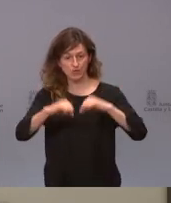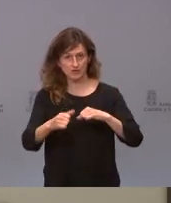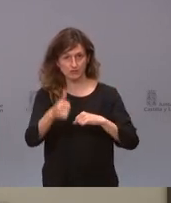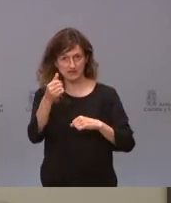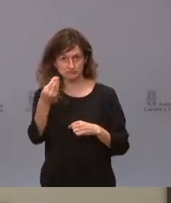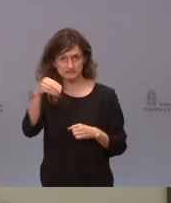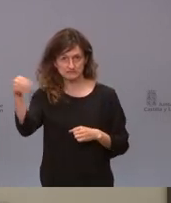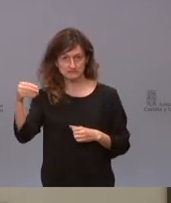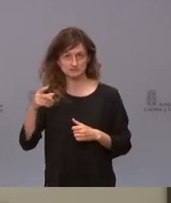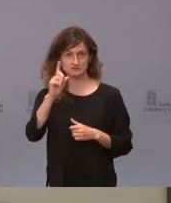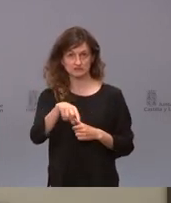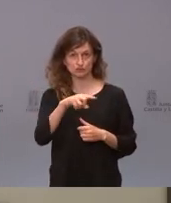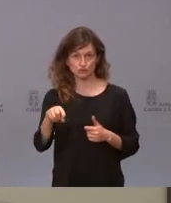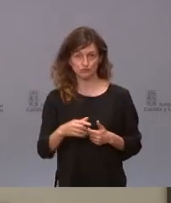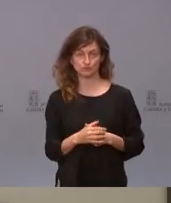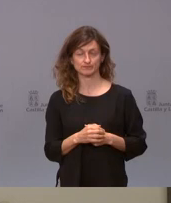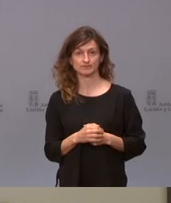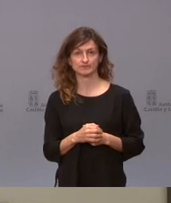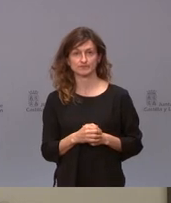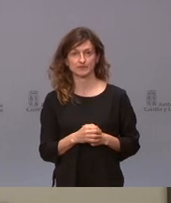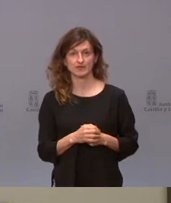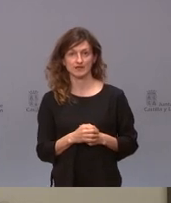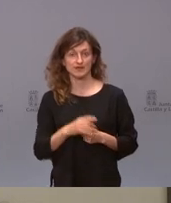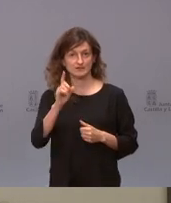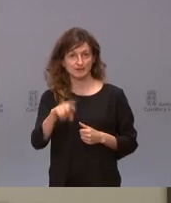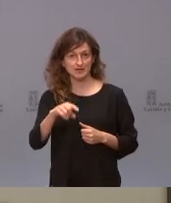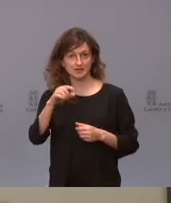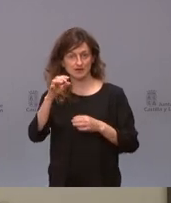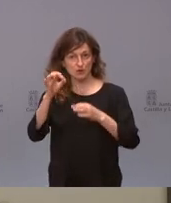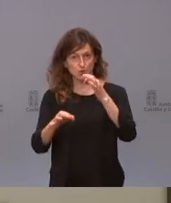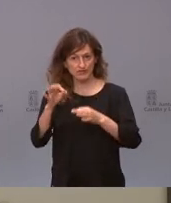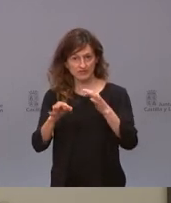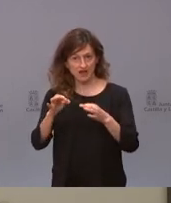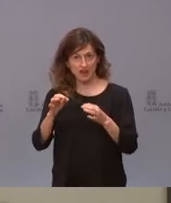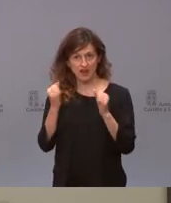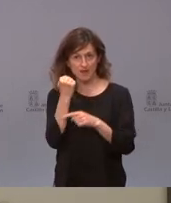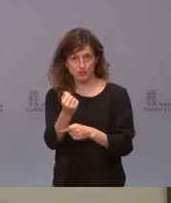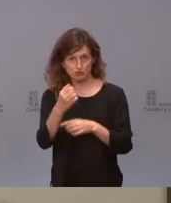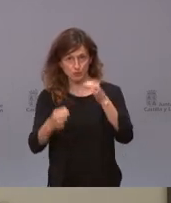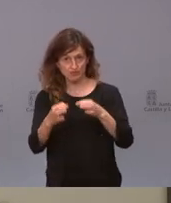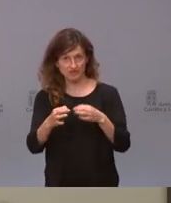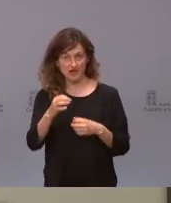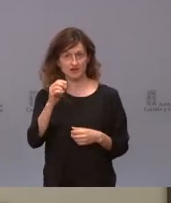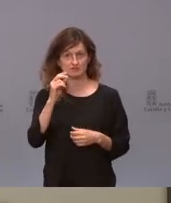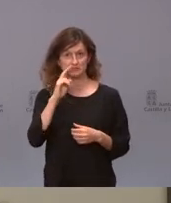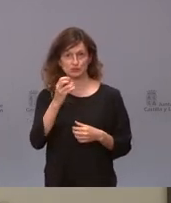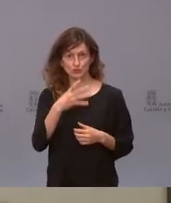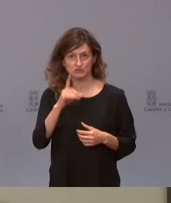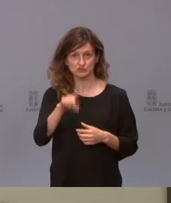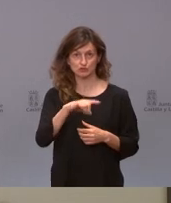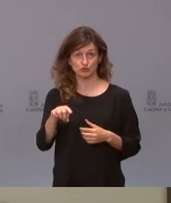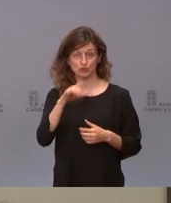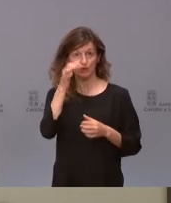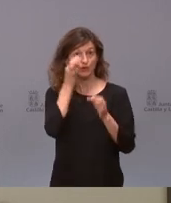hay en actualmente requiere que tengan visto bueno judicial algunos de ellos o no cómo va a funcionar esto porque sobre todo hay